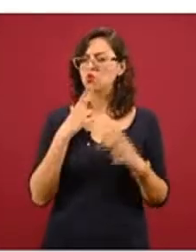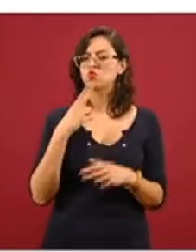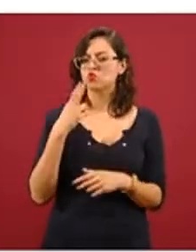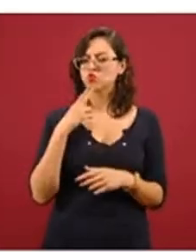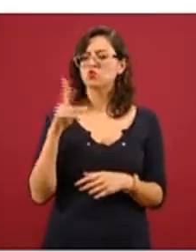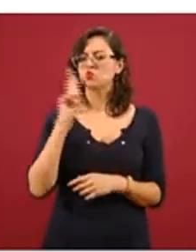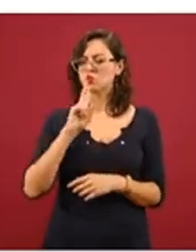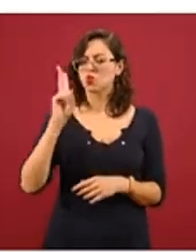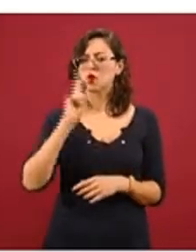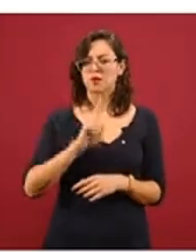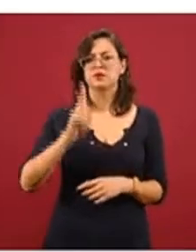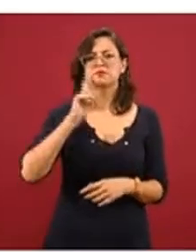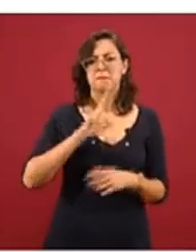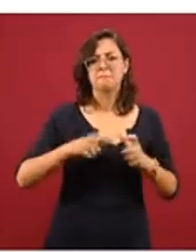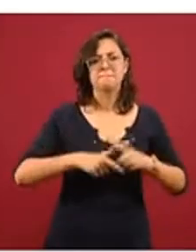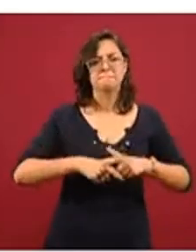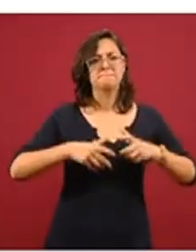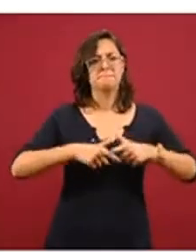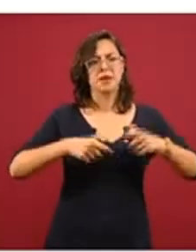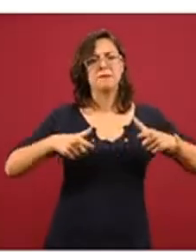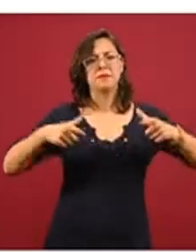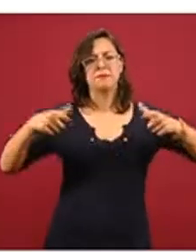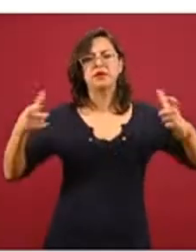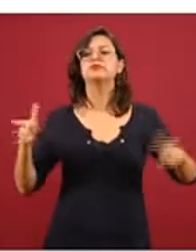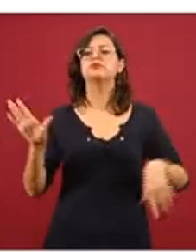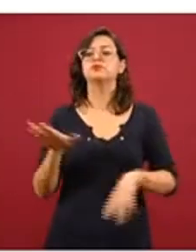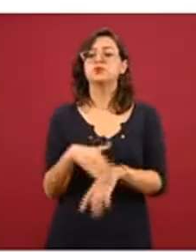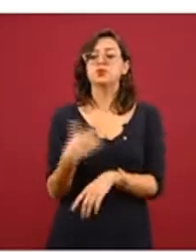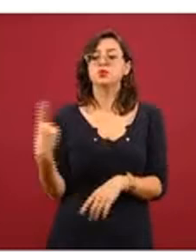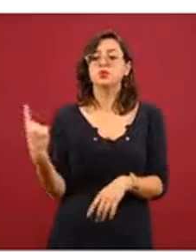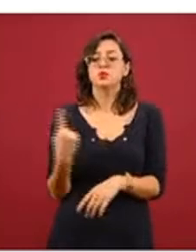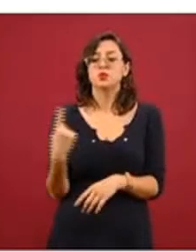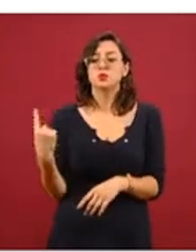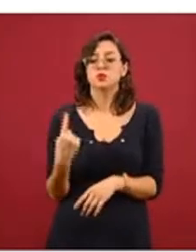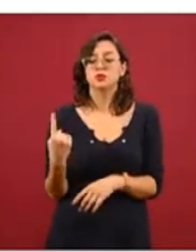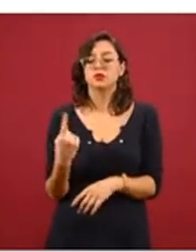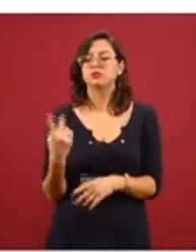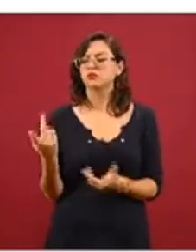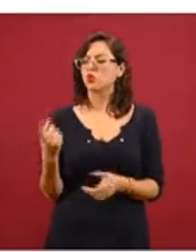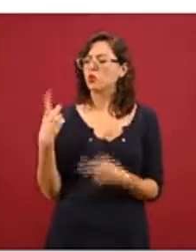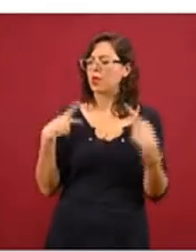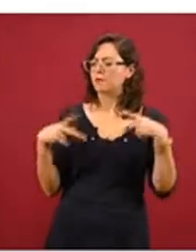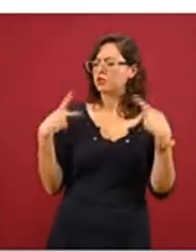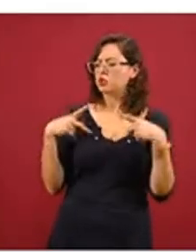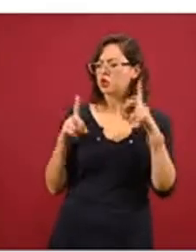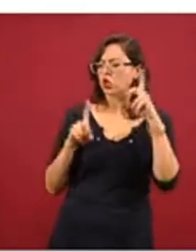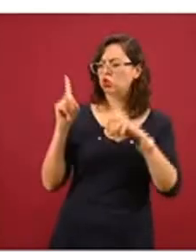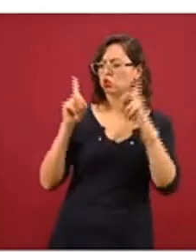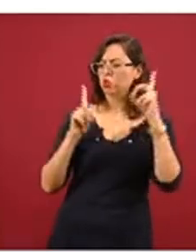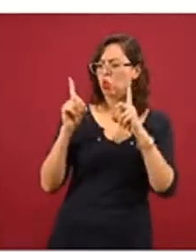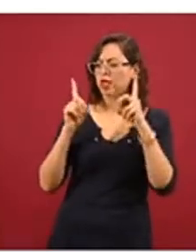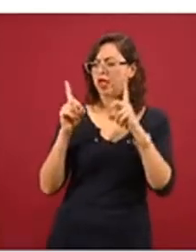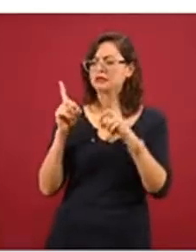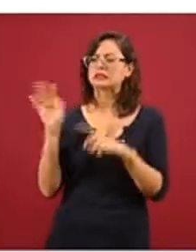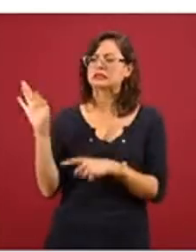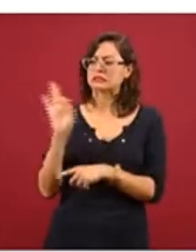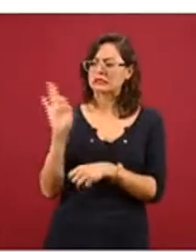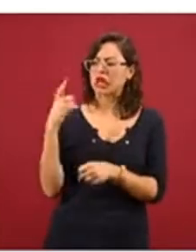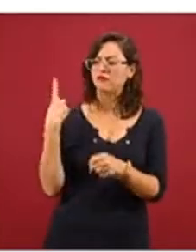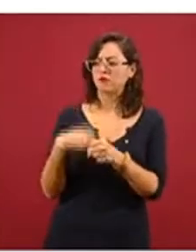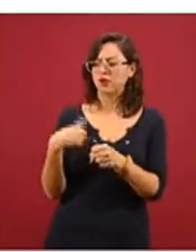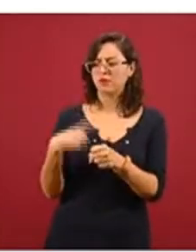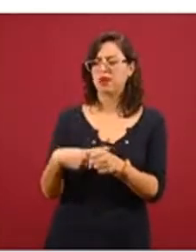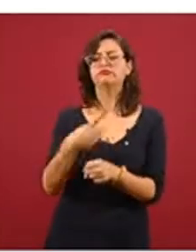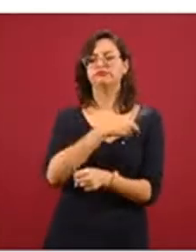aplicación de estas pruebas, y esto se explica porque el caso que es sospechoso y de acuerdo al lineamiento debe de ser